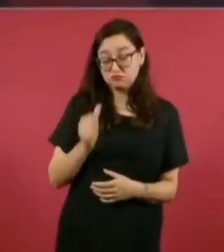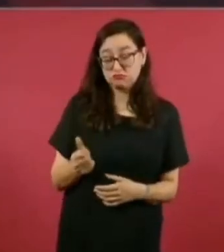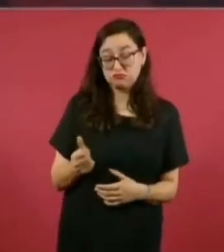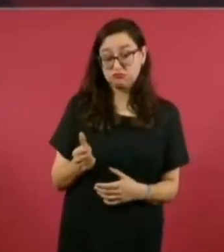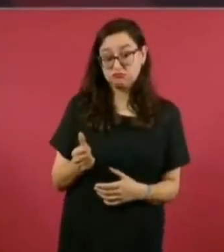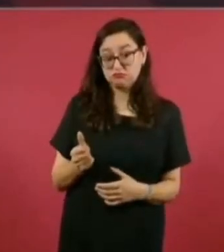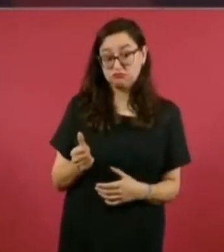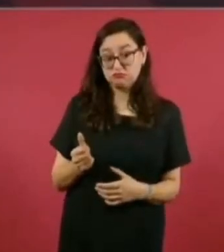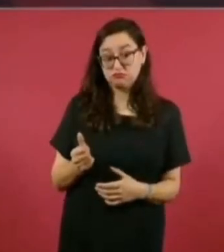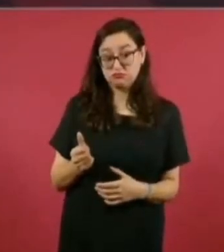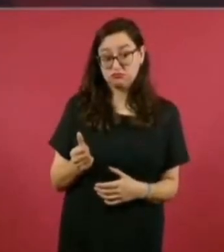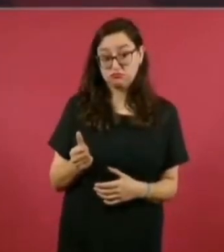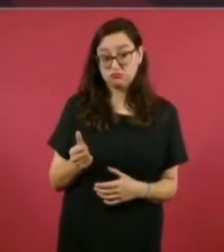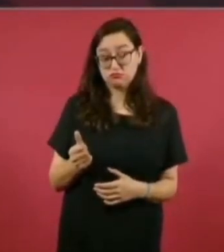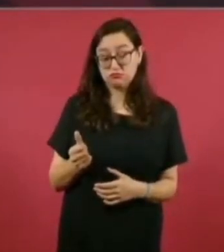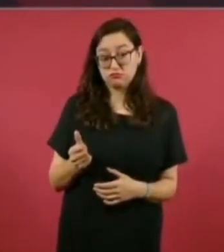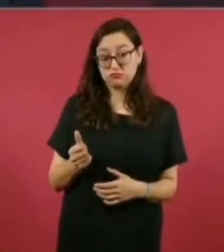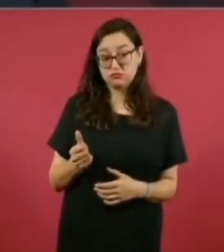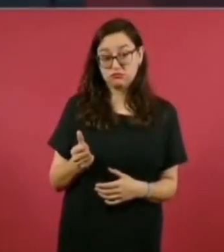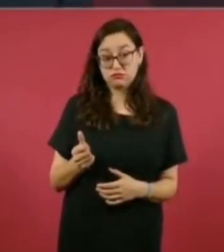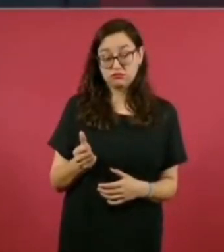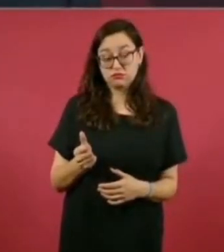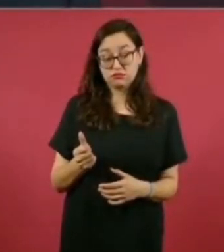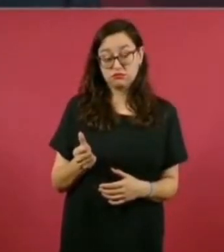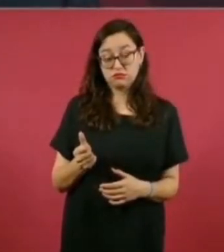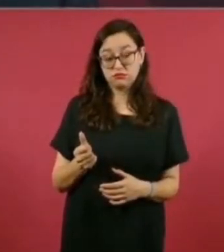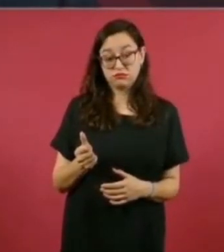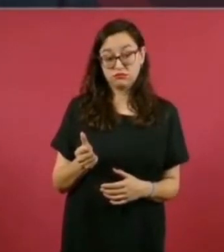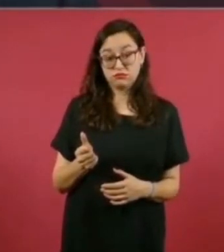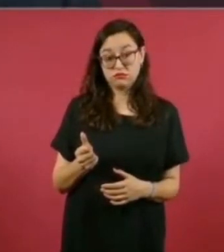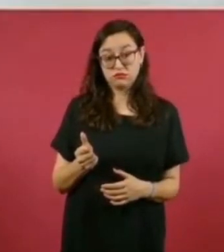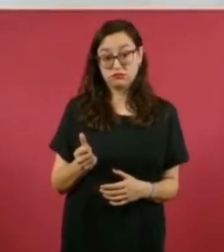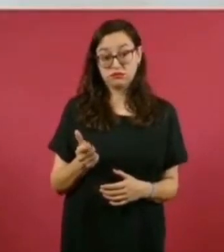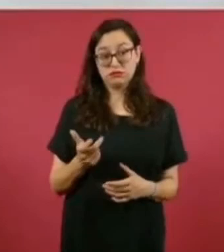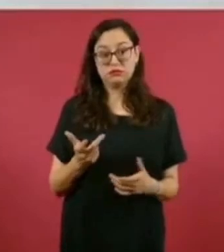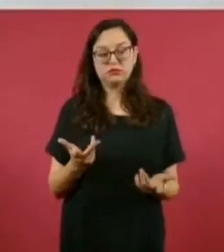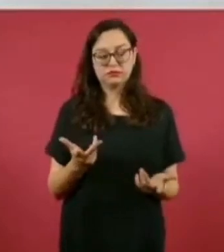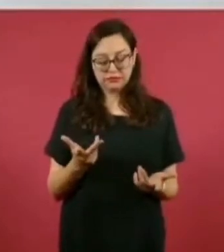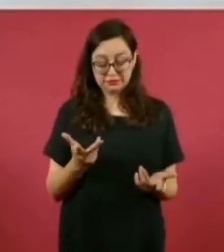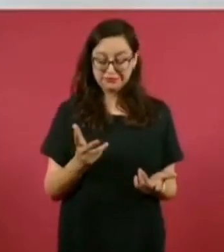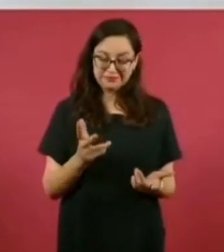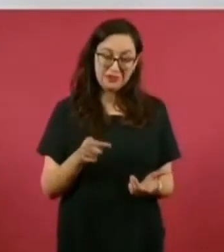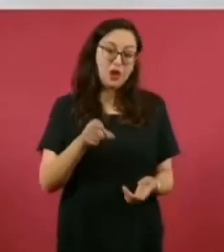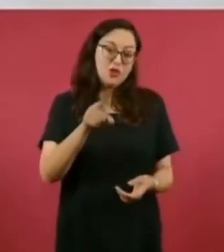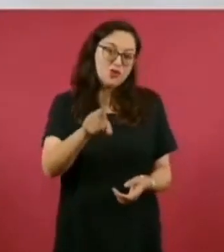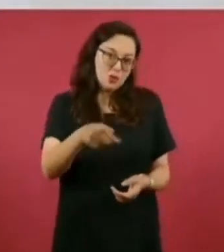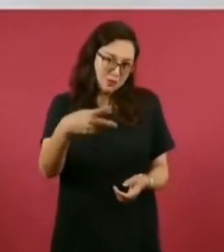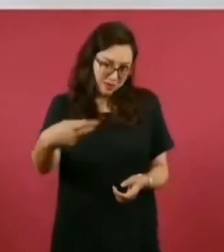ya que lo mencionaste, tuvo cosas muy buenas